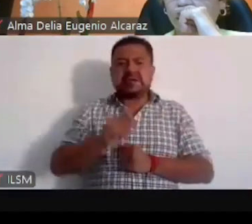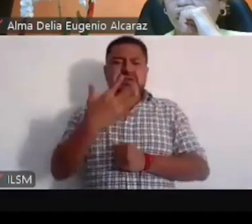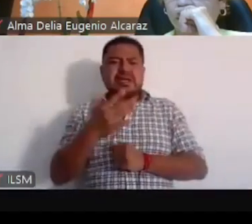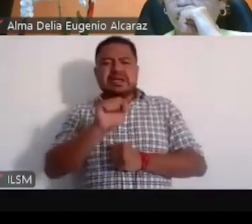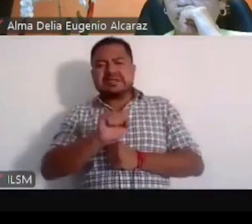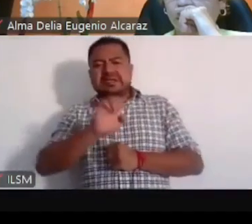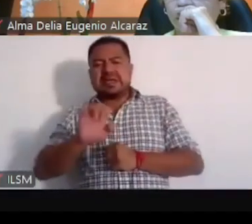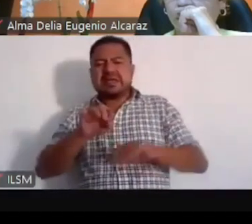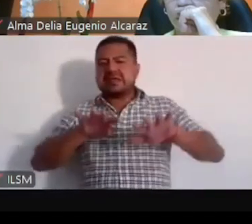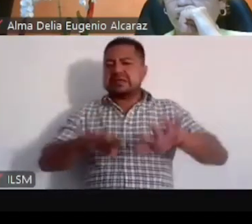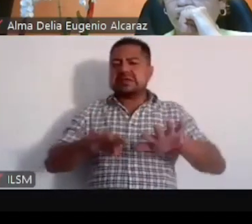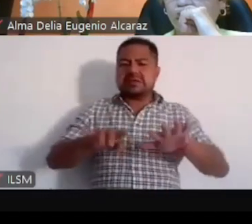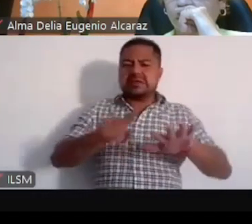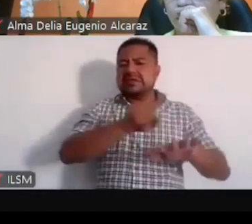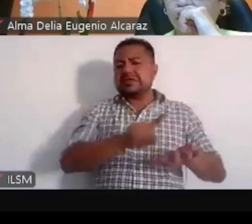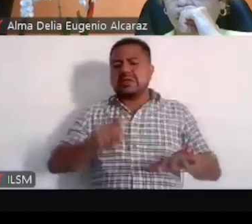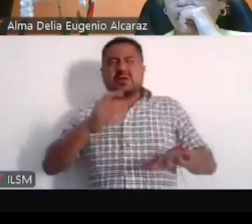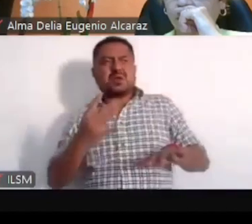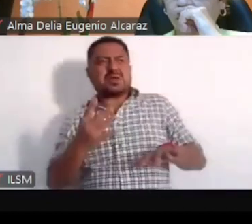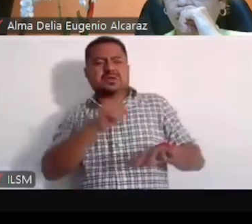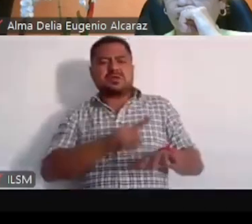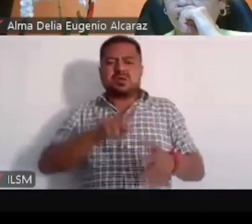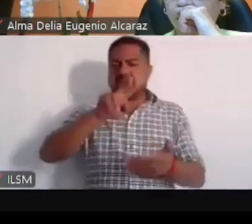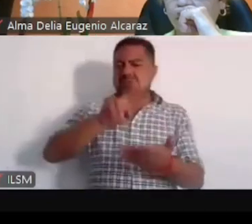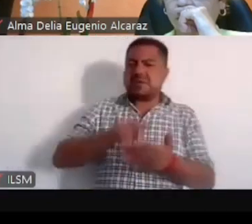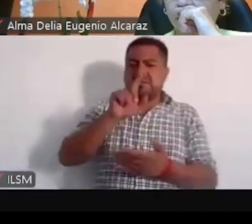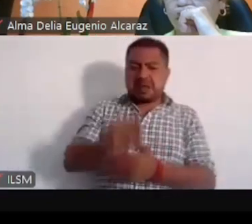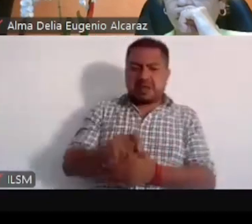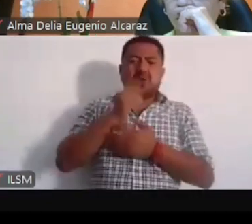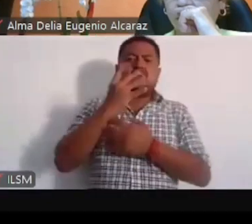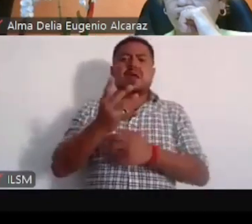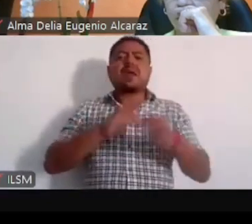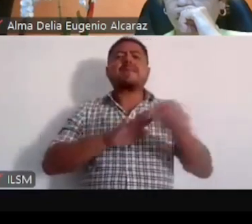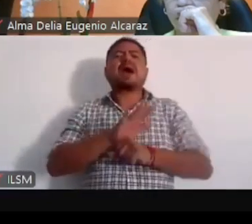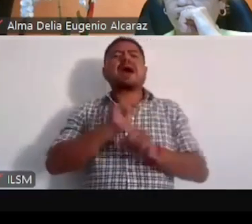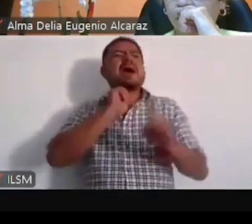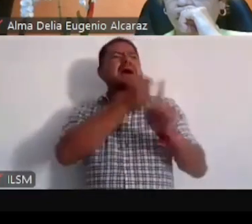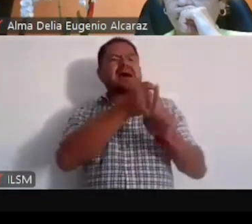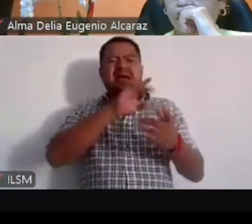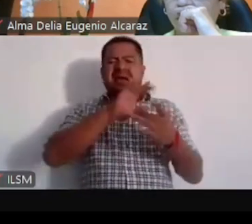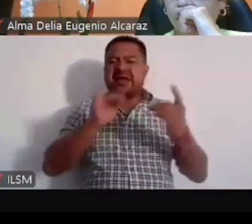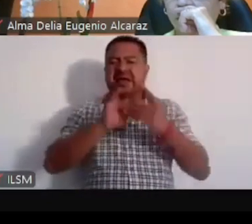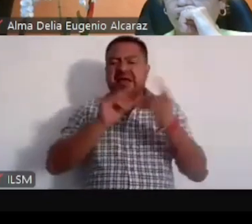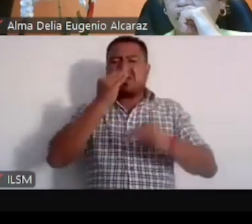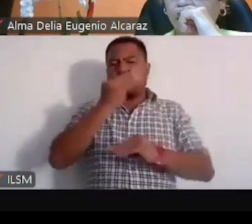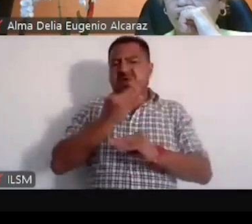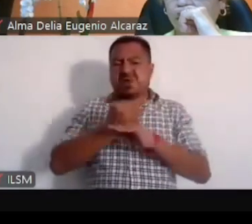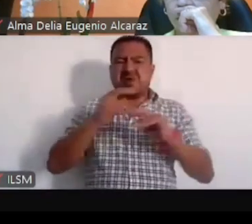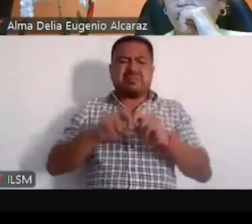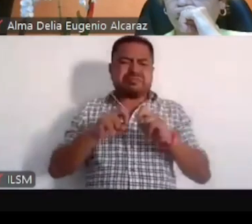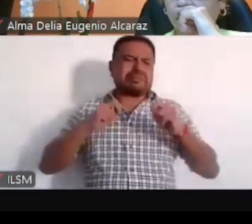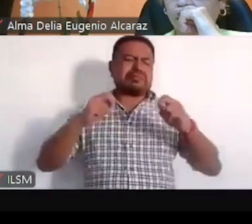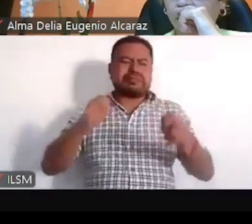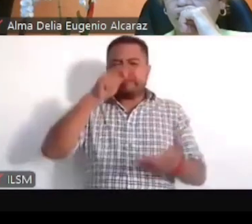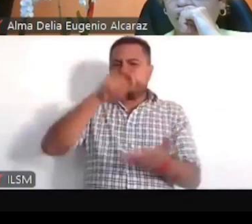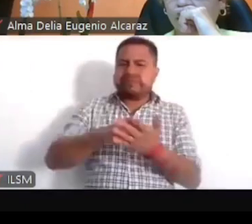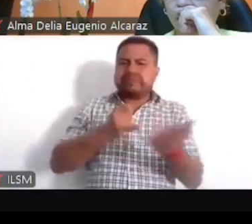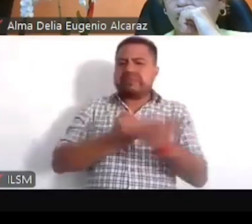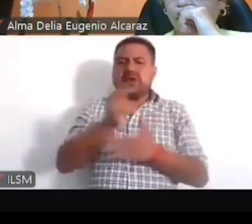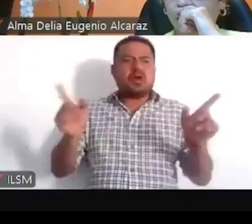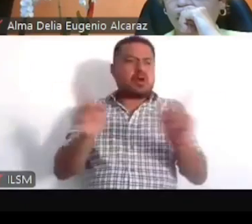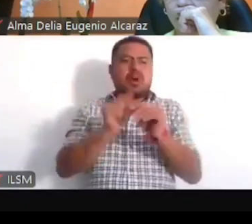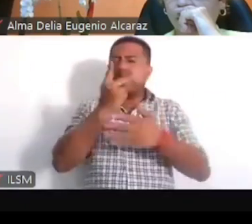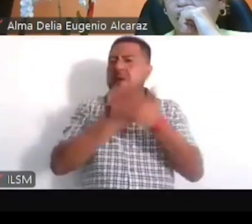e di 19-4 gu 2024 para los efectos señalados en la presente ejecutoria es la cuenta del